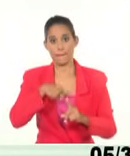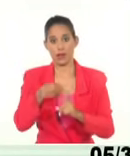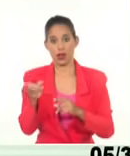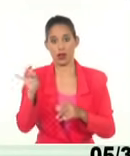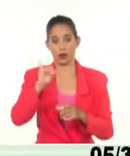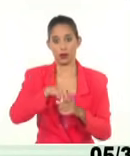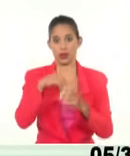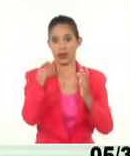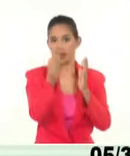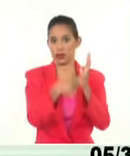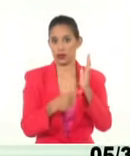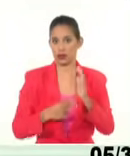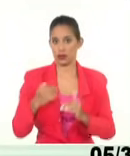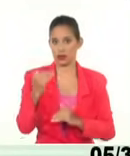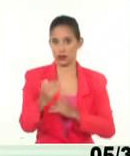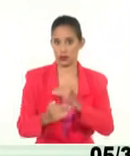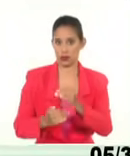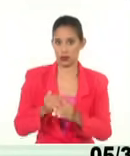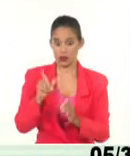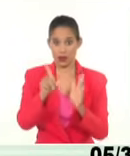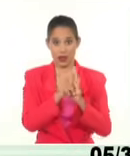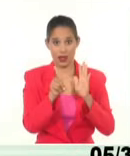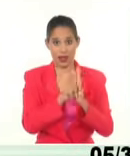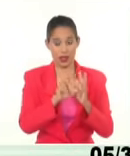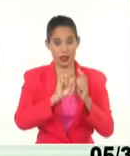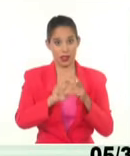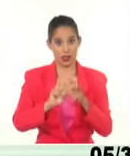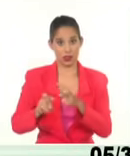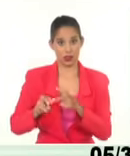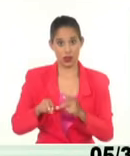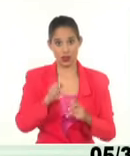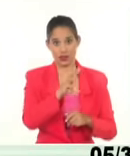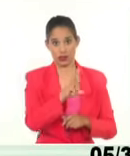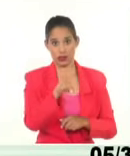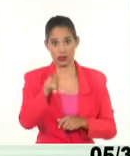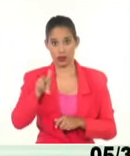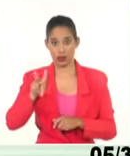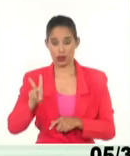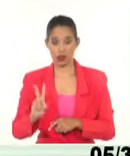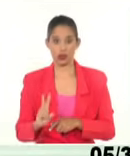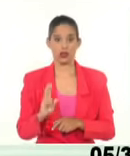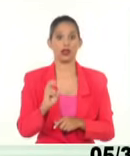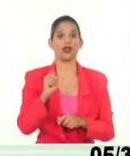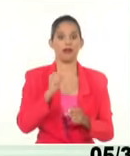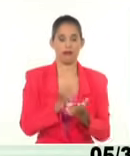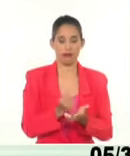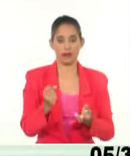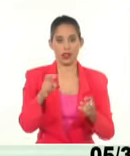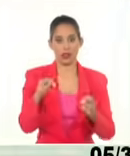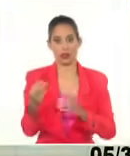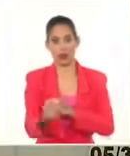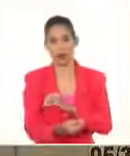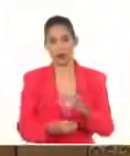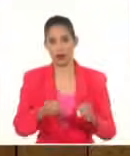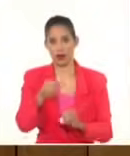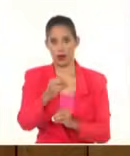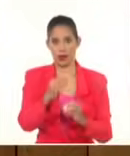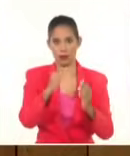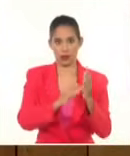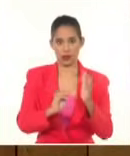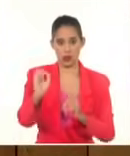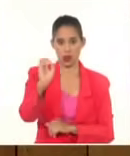cubano. La ley de migración 1312 del 76, actualizada en octubre de 2012, consta de solo 25